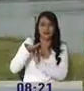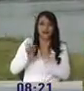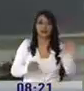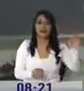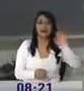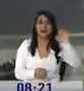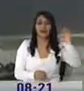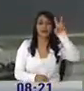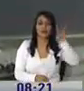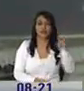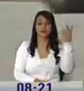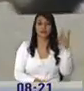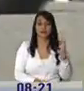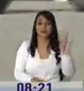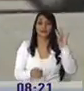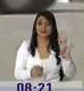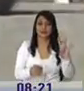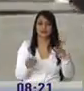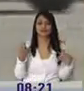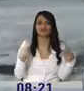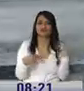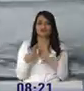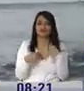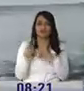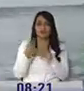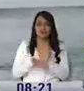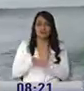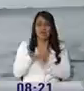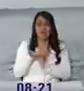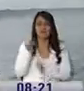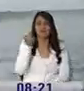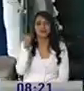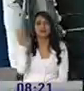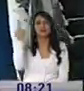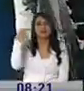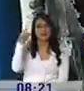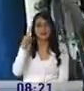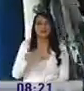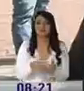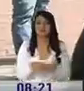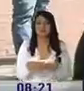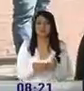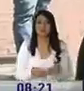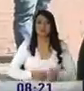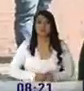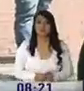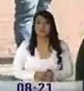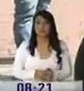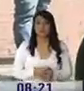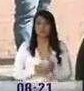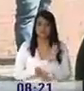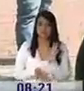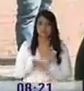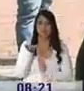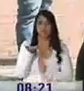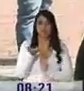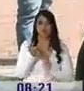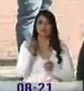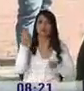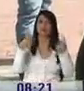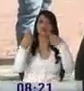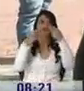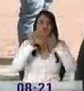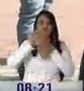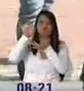2017 La balanza comercial se amplió en 10 millones de dólares se han incrementado las exportaciones porque